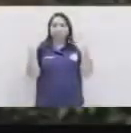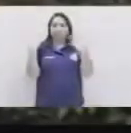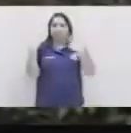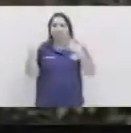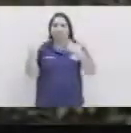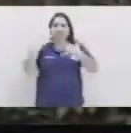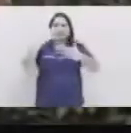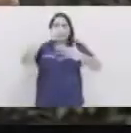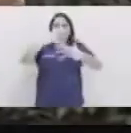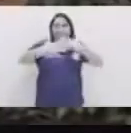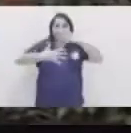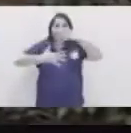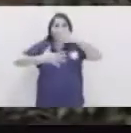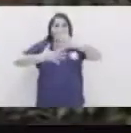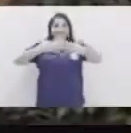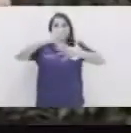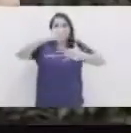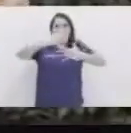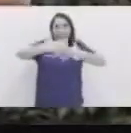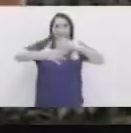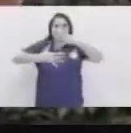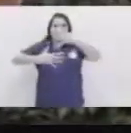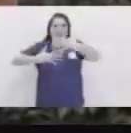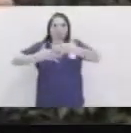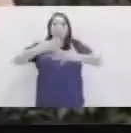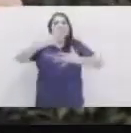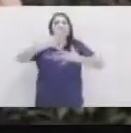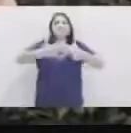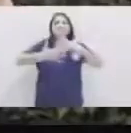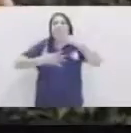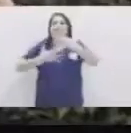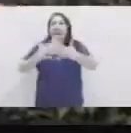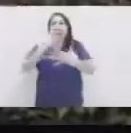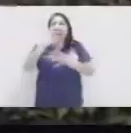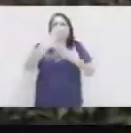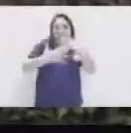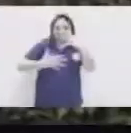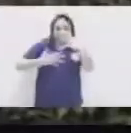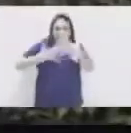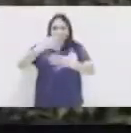a hacer movimientos circulares hacia afuera. Mezclar.